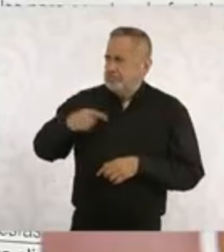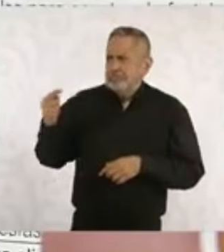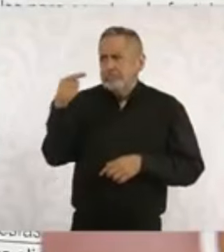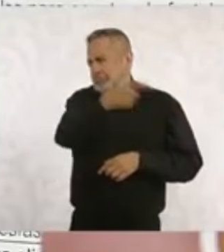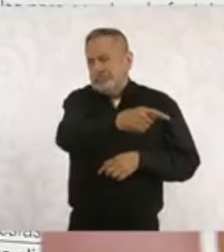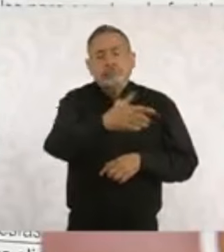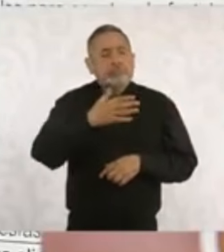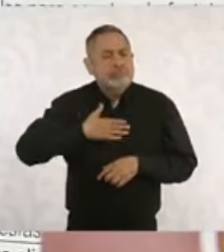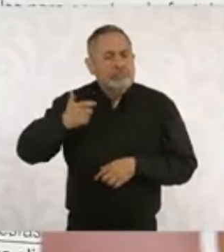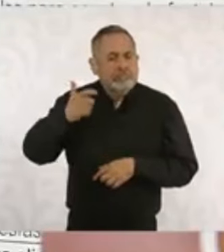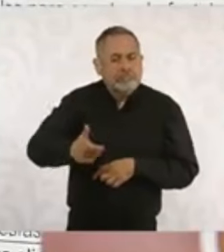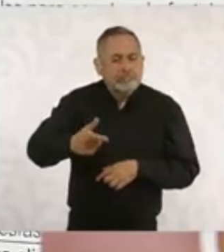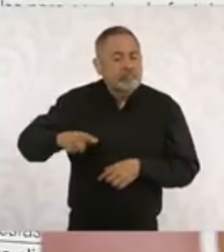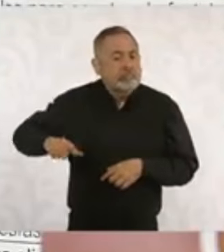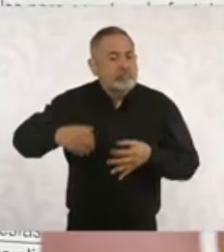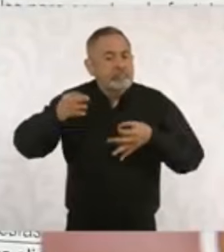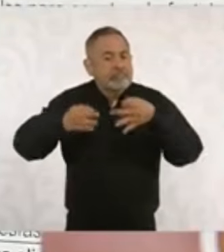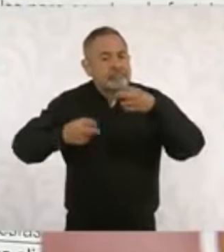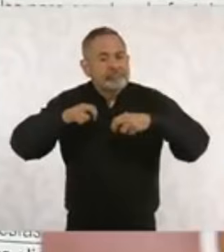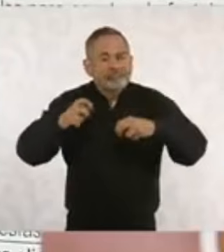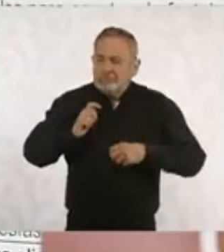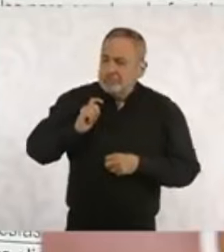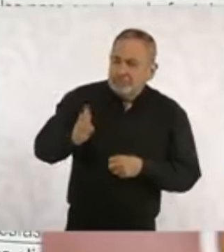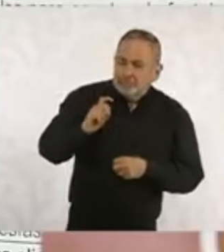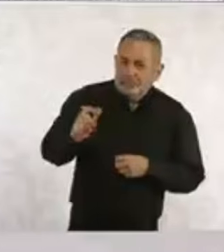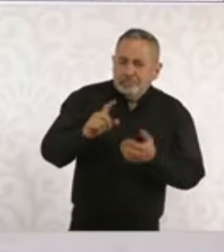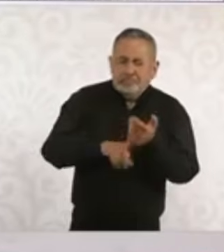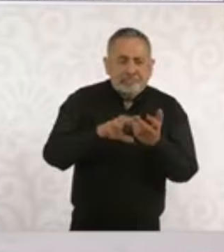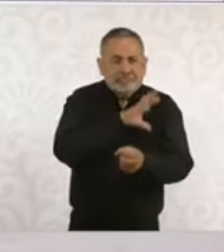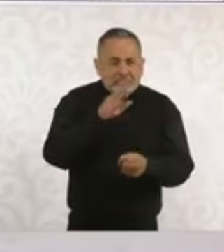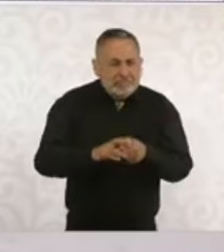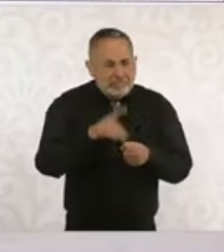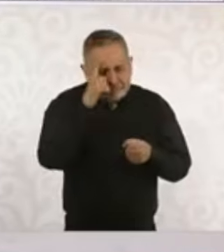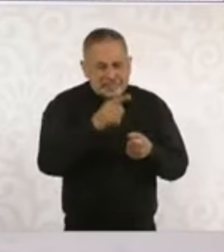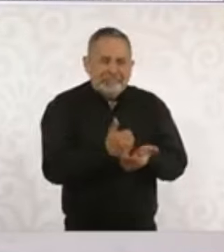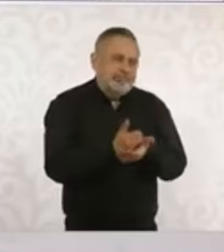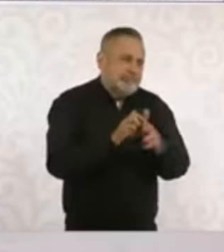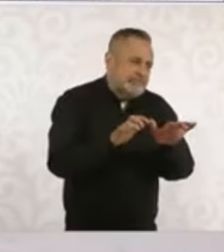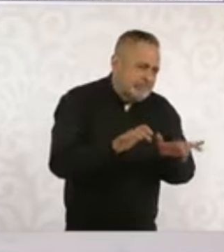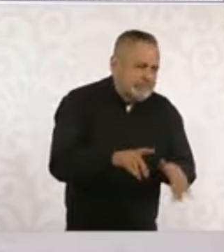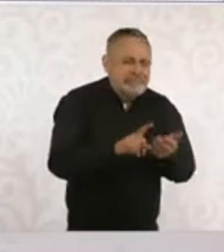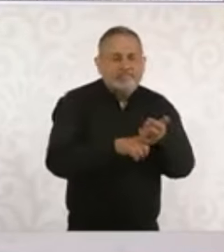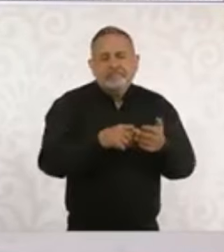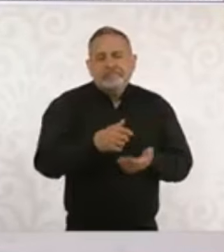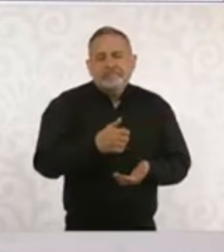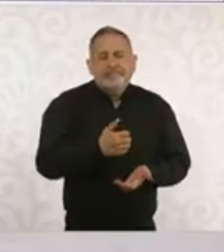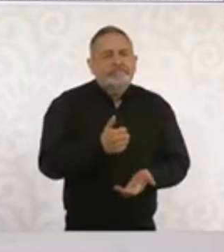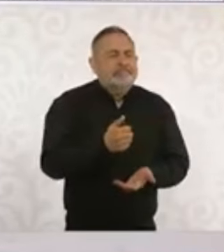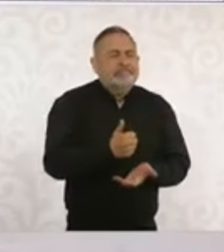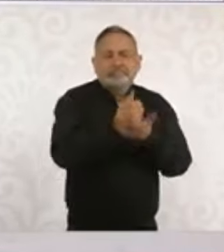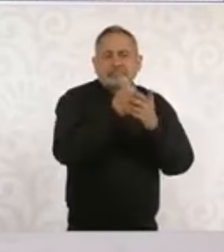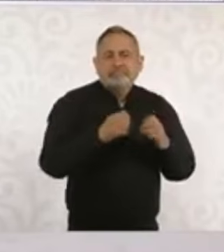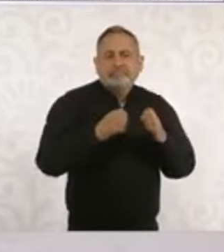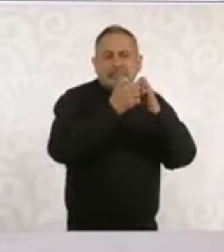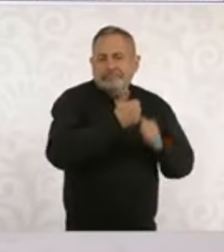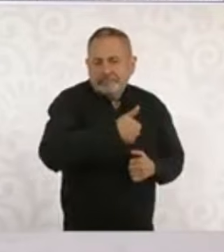controlados agotados, recuperación de claves y contraseñas en servicios electrónicos, traslados urgentes recurrentes, contratación